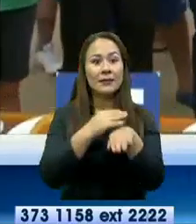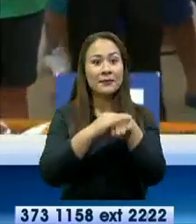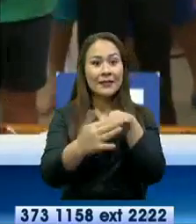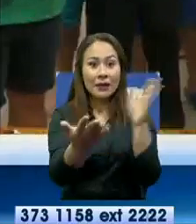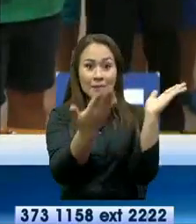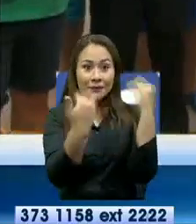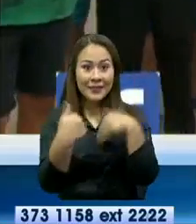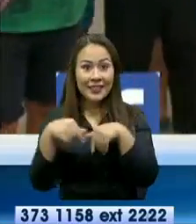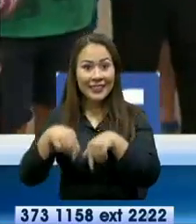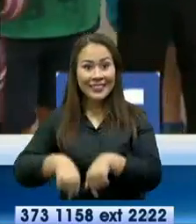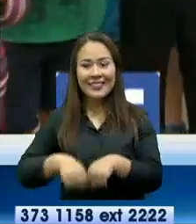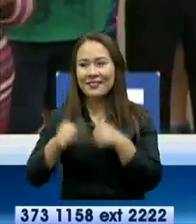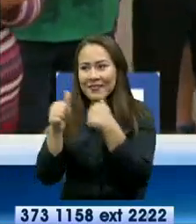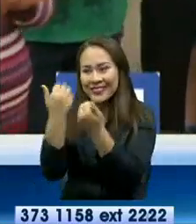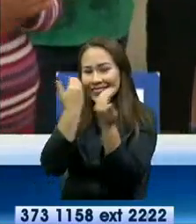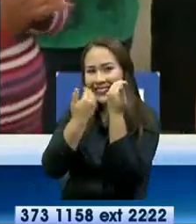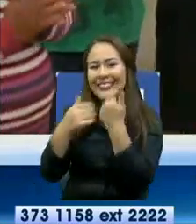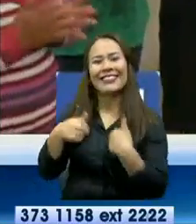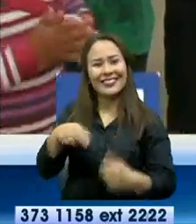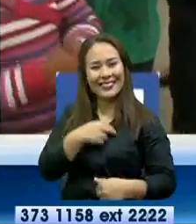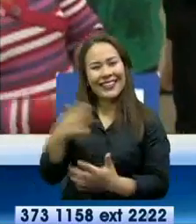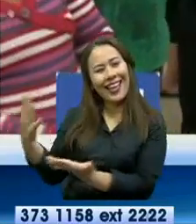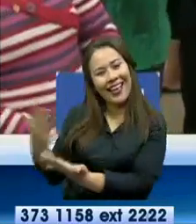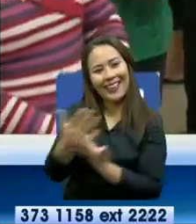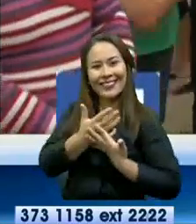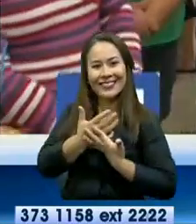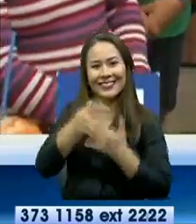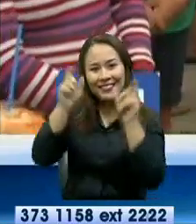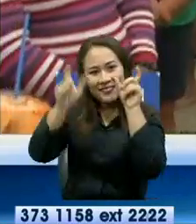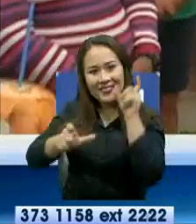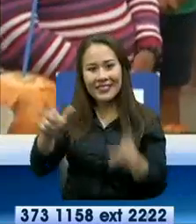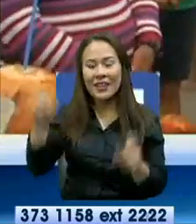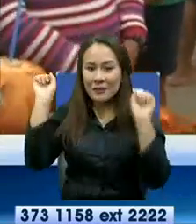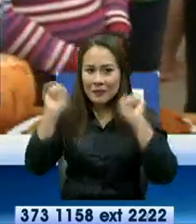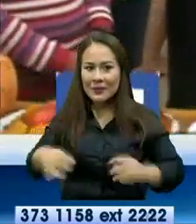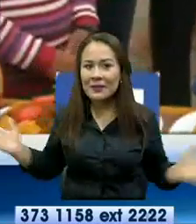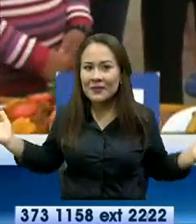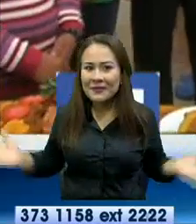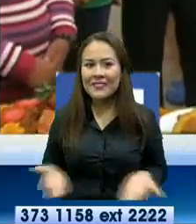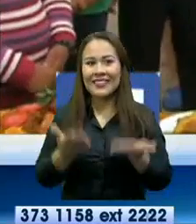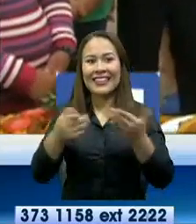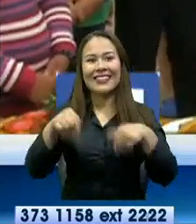pues que serán bien recibidos y acogidos como así lo representamos en nuestra